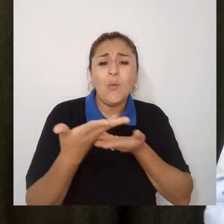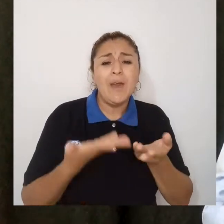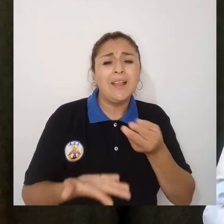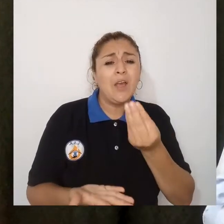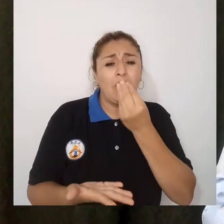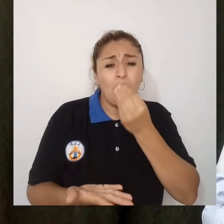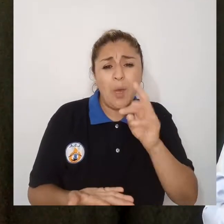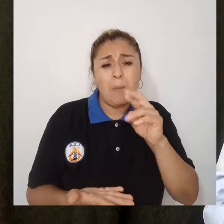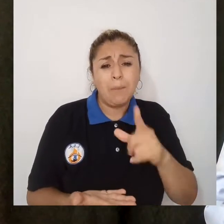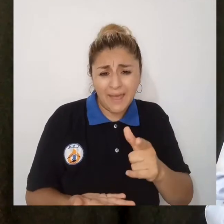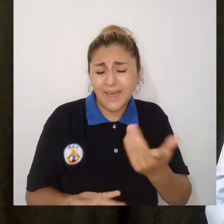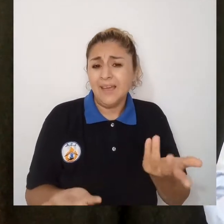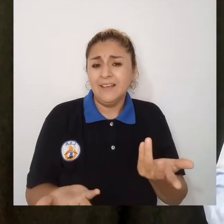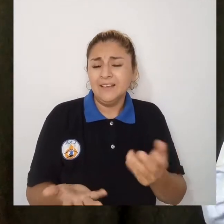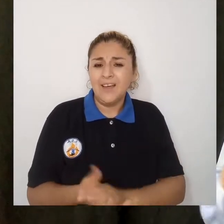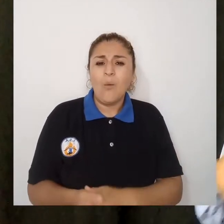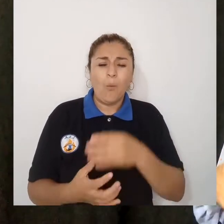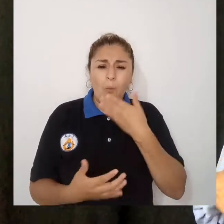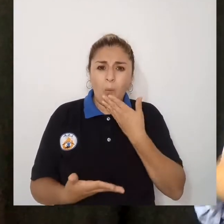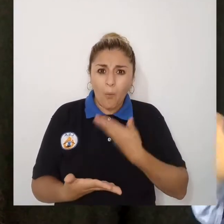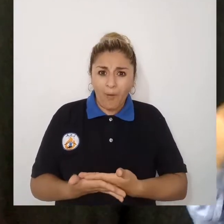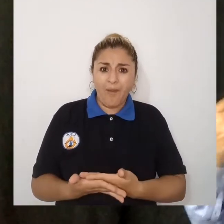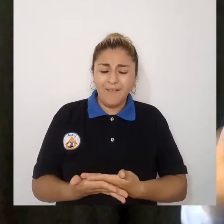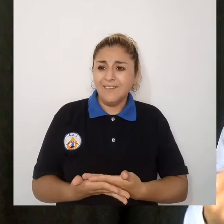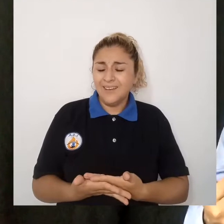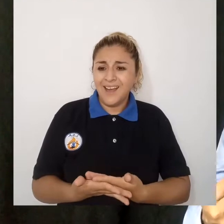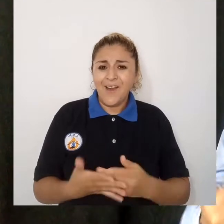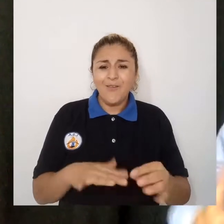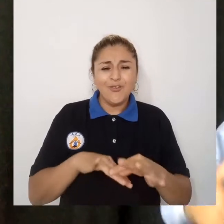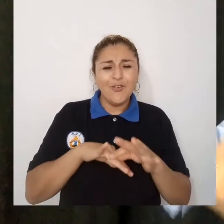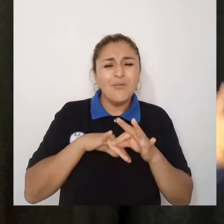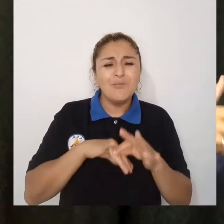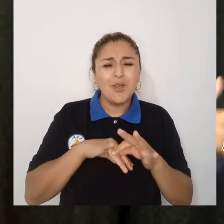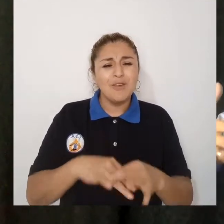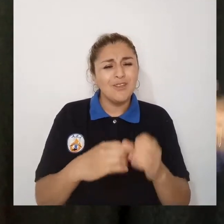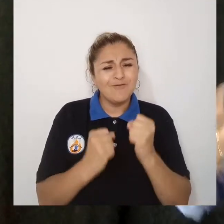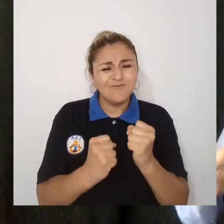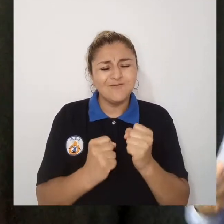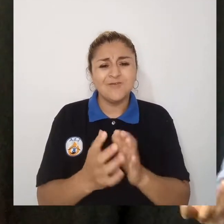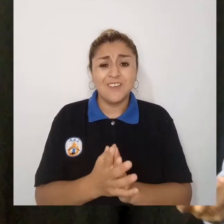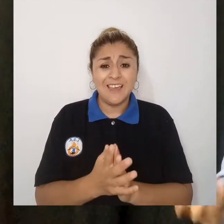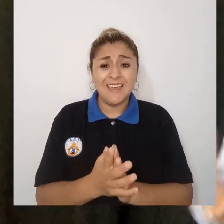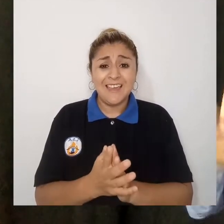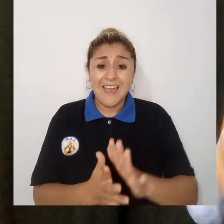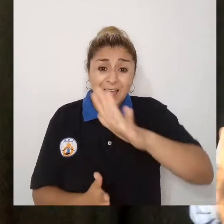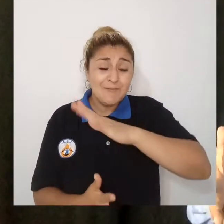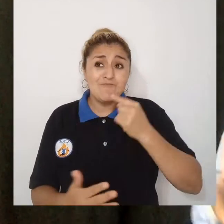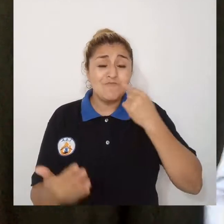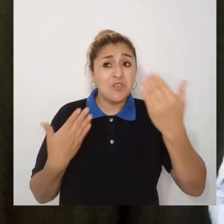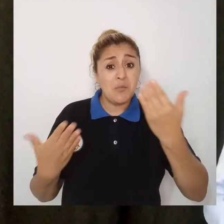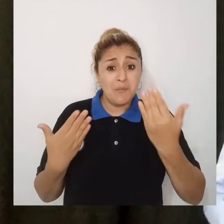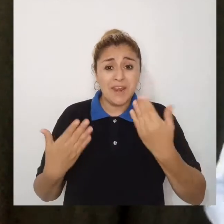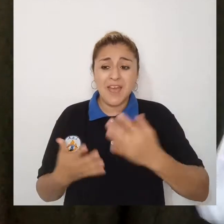todo esto es que bueno no tiene un compromiso con el otro en el lugar que juntos compartimos quizás un